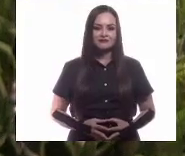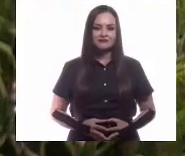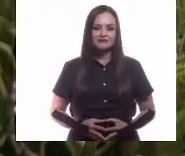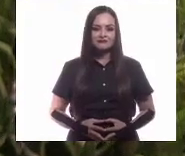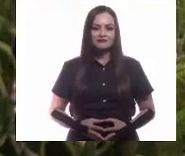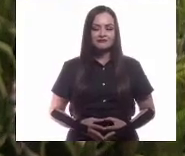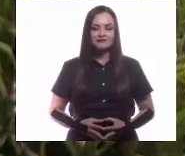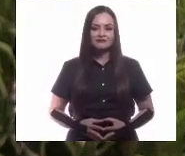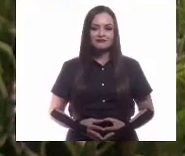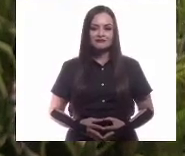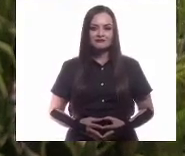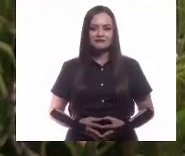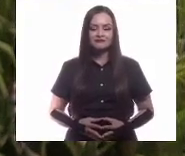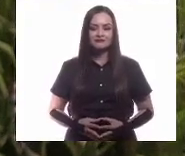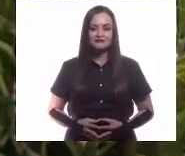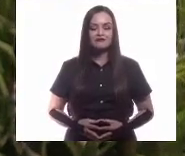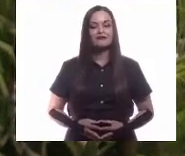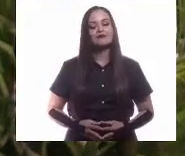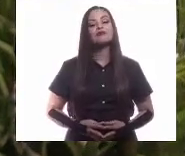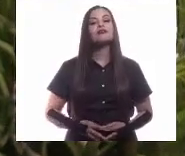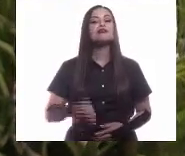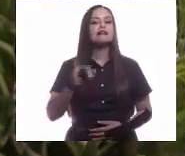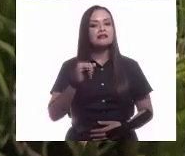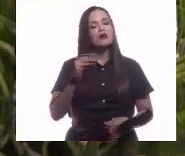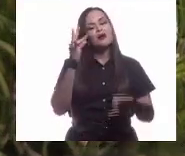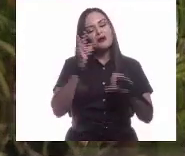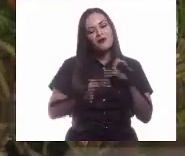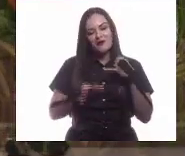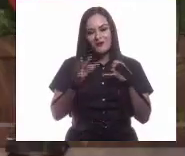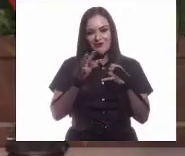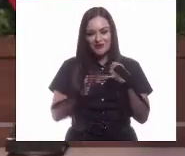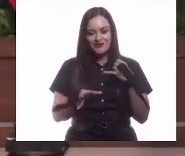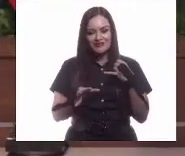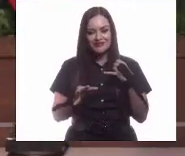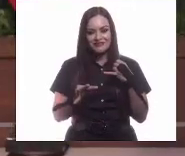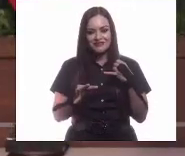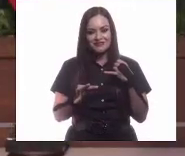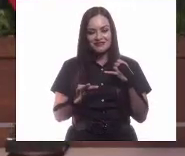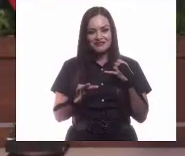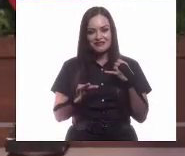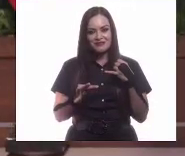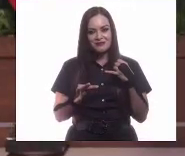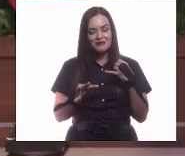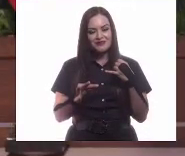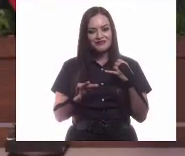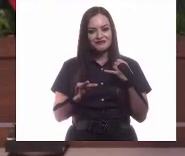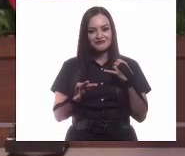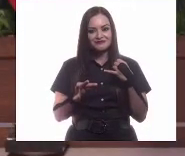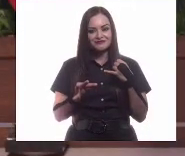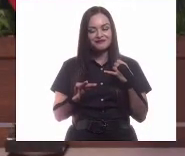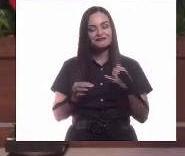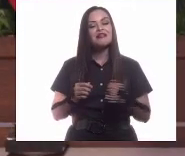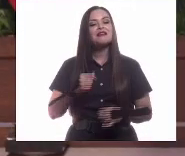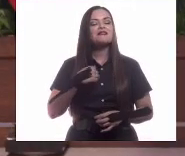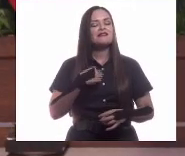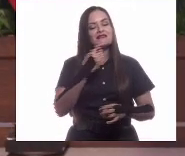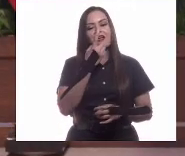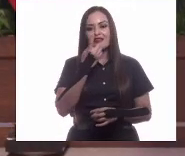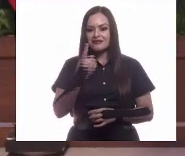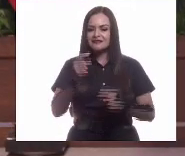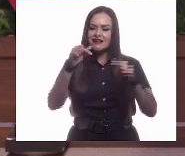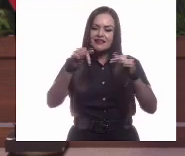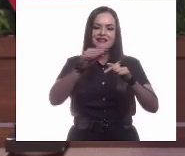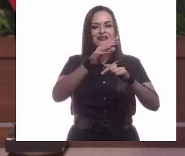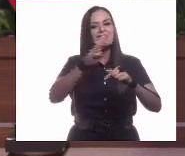Y le dejé al final, no porque sea la última, sino porque un final comienza con un principio. Yo digo que en